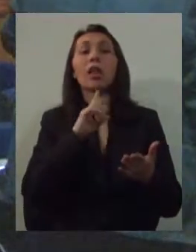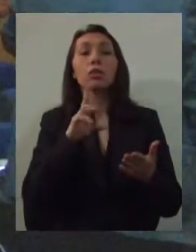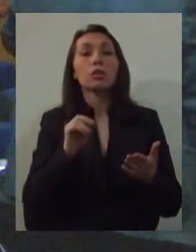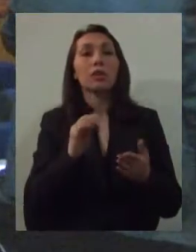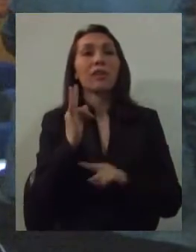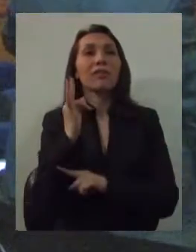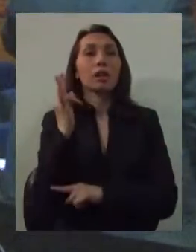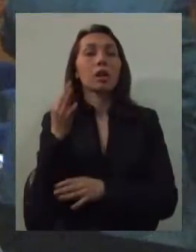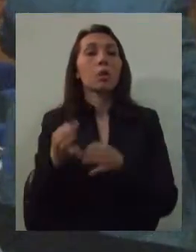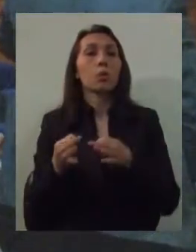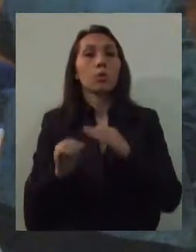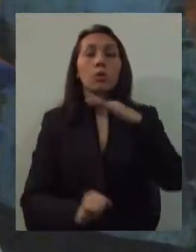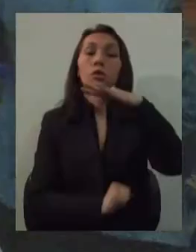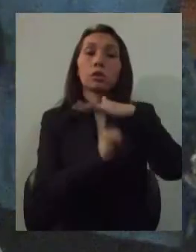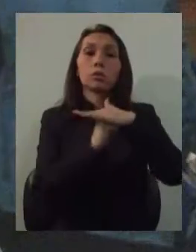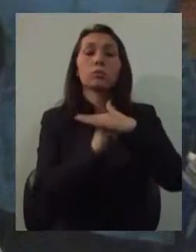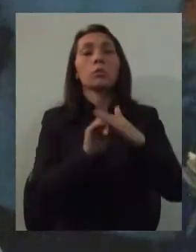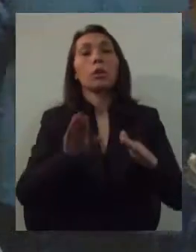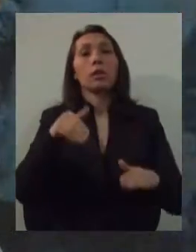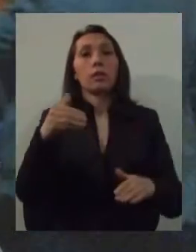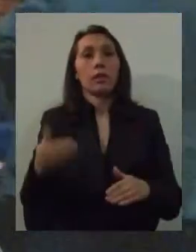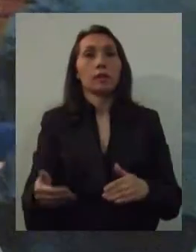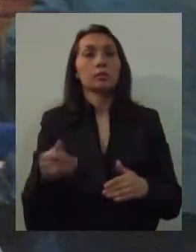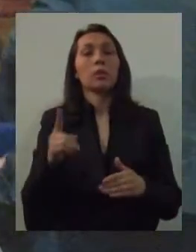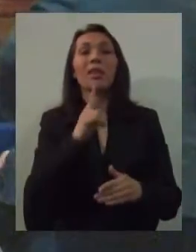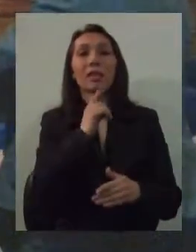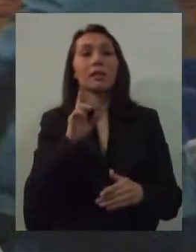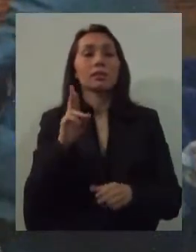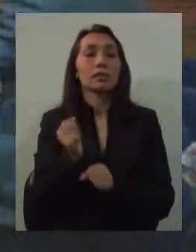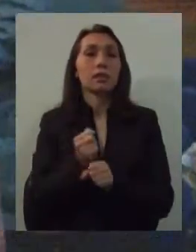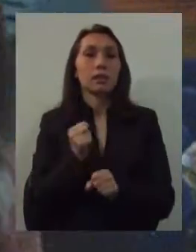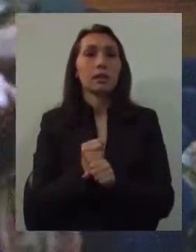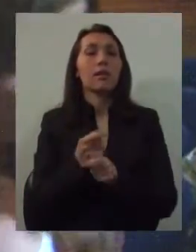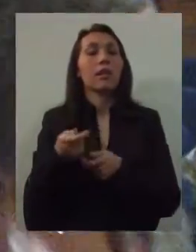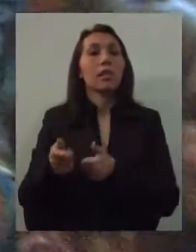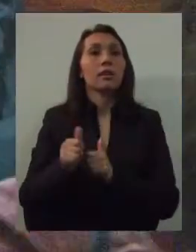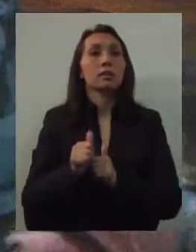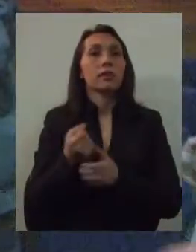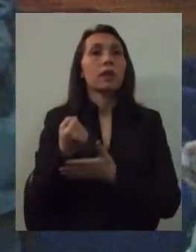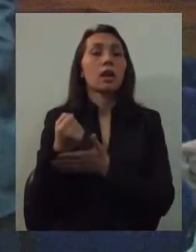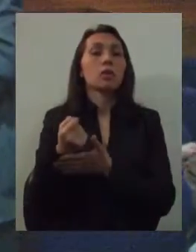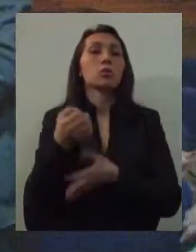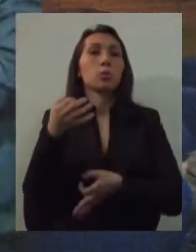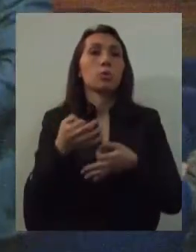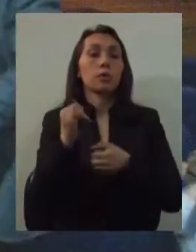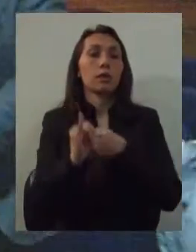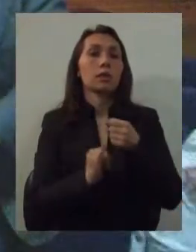por el fiscal judicial de la Corte Suprema, y posteriormente el taller de trabajo Desafíos de la Cooperación